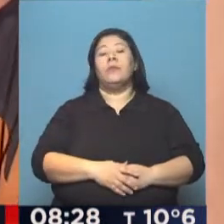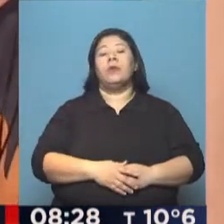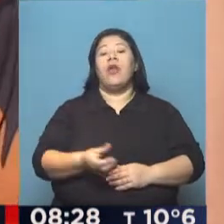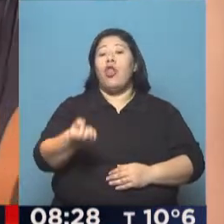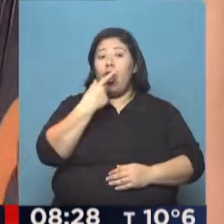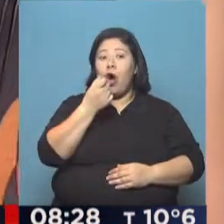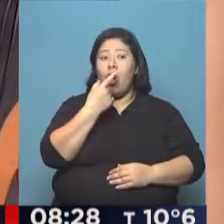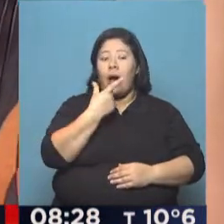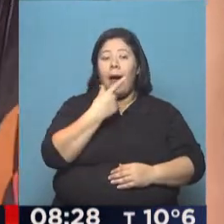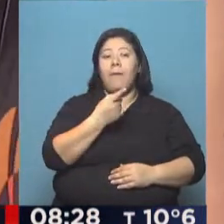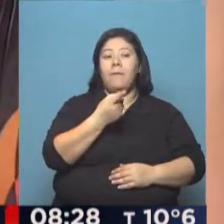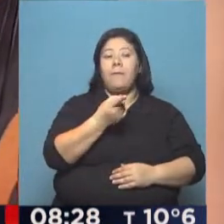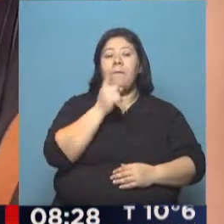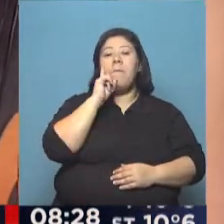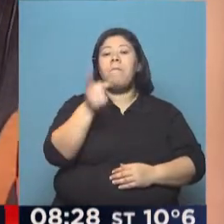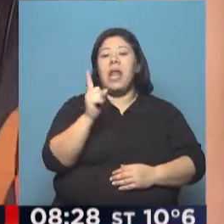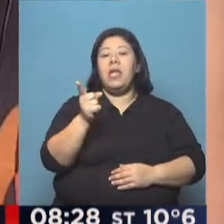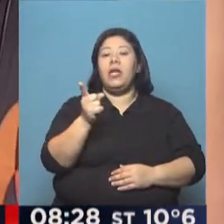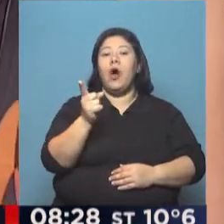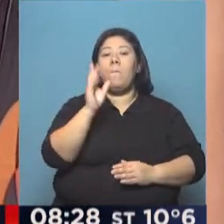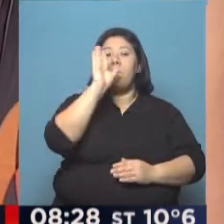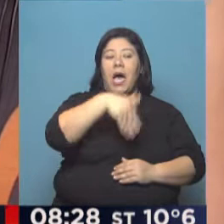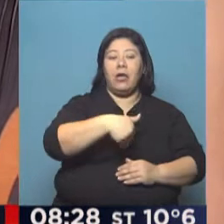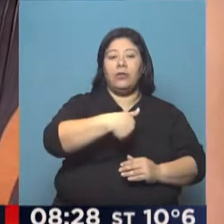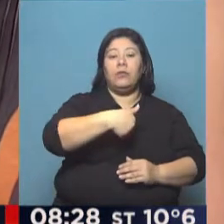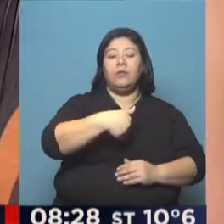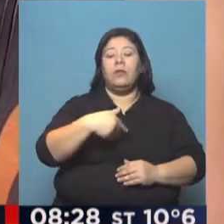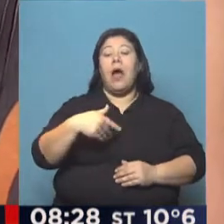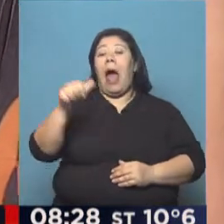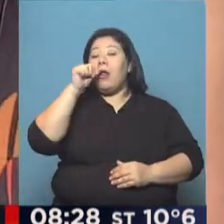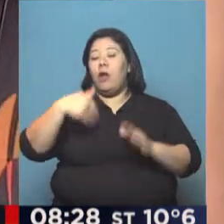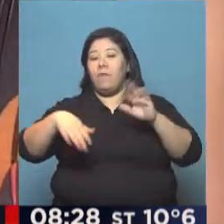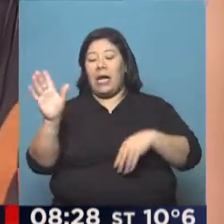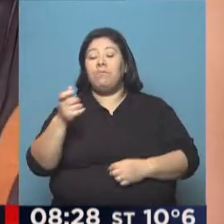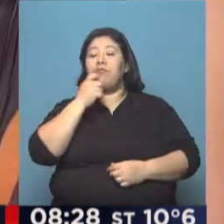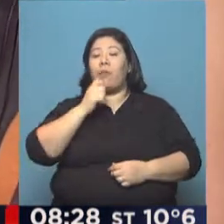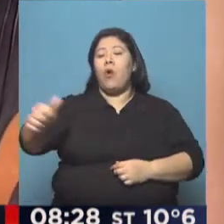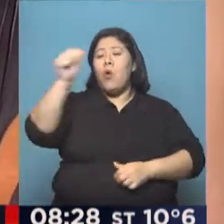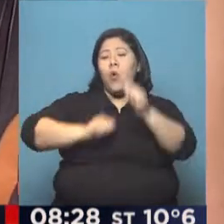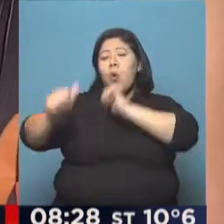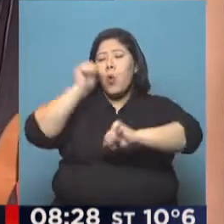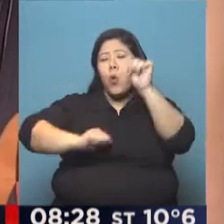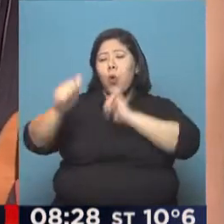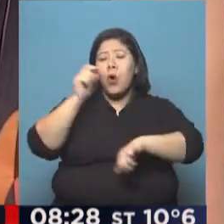drogas. En esta segunda parte del informe vamos a ver de qué manera tomar mucho y en poco tiempo puede inducir al coma alcohólico.